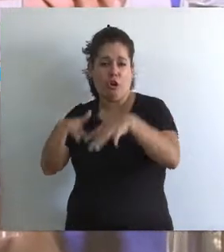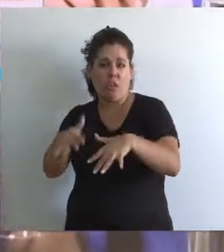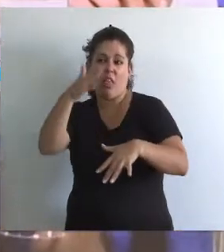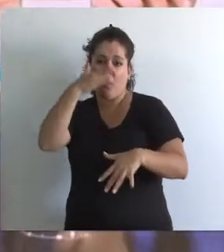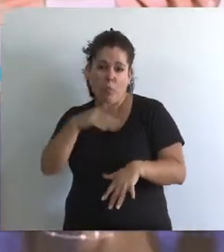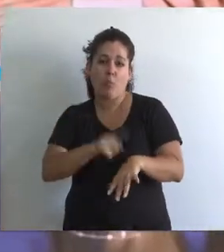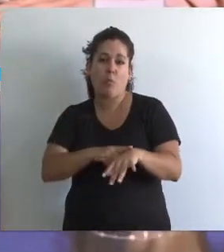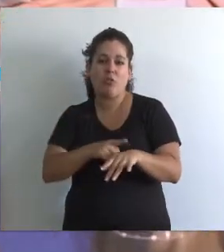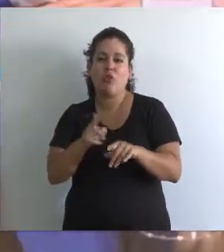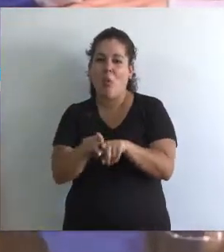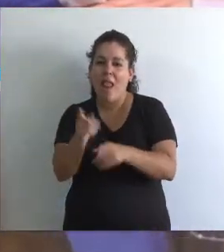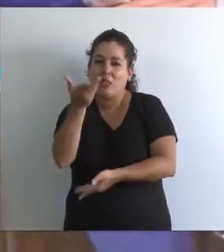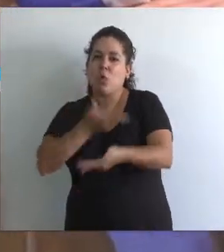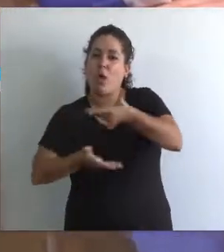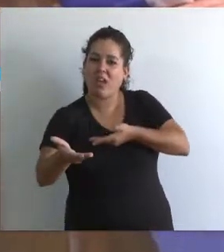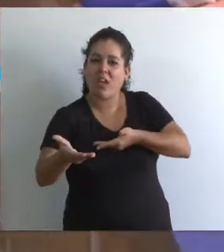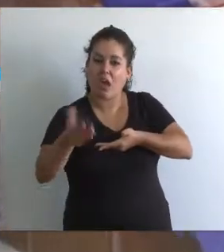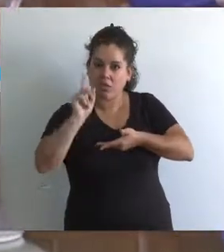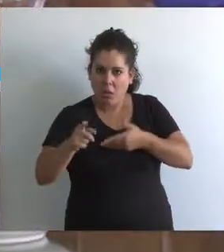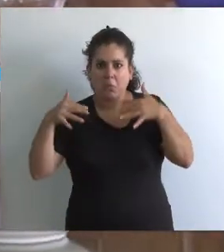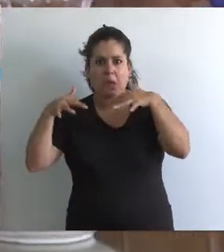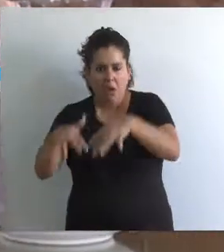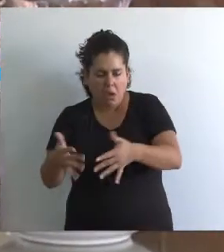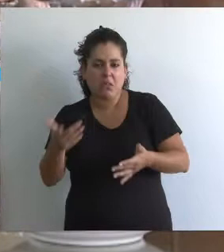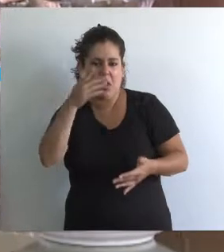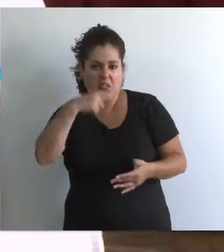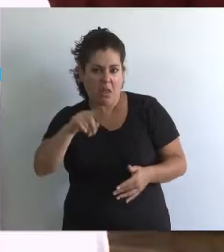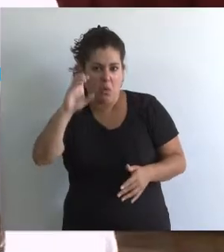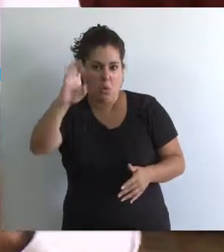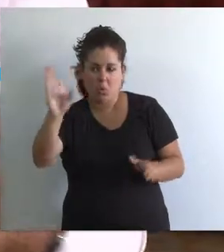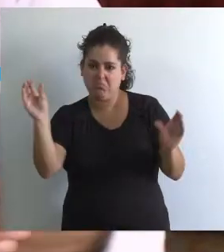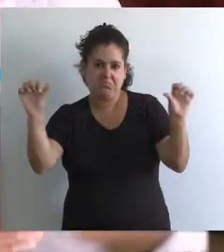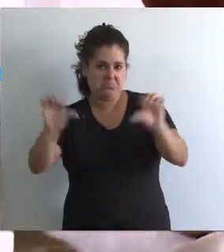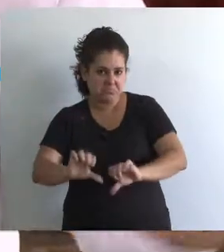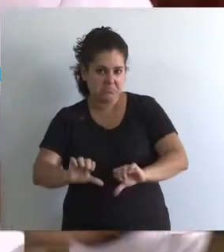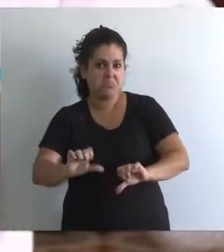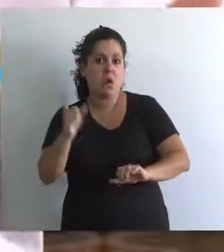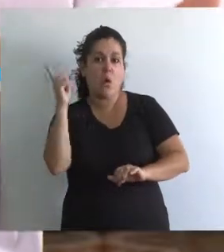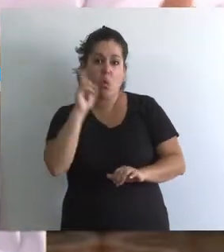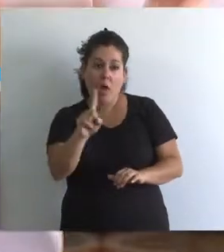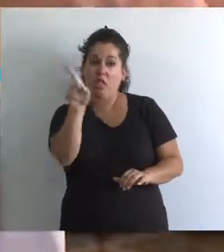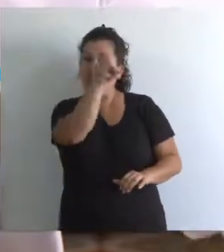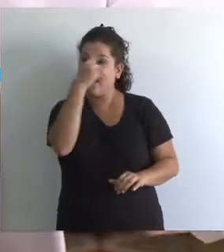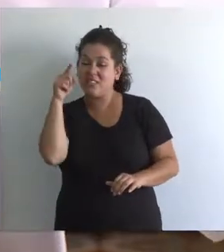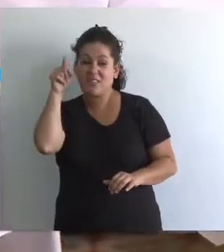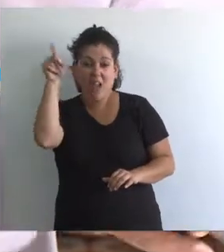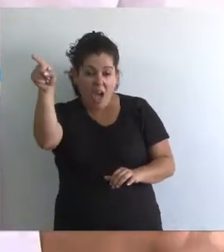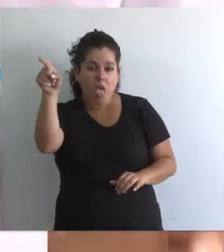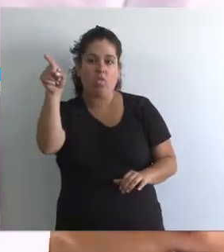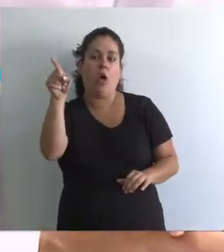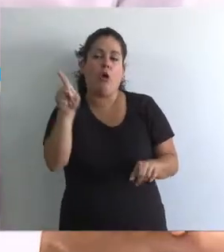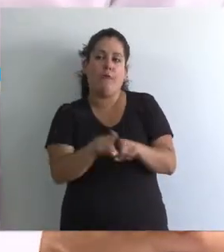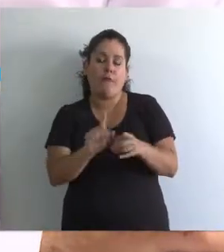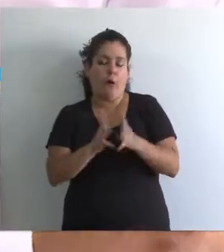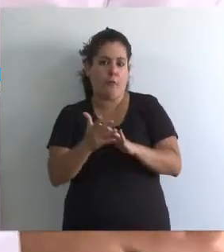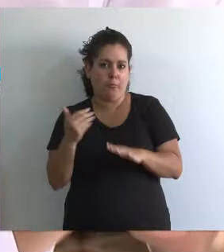en el Club de Trueque. Y al recuperarse de nuevo la actividad económica, al recuperarse el trabajo, al fortalecerse la presencia del Estado en